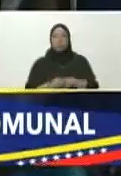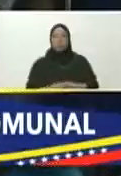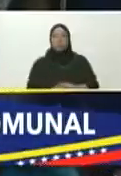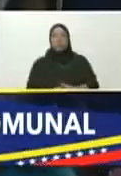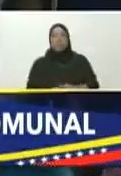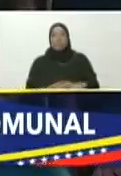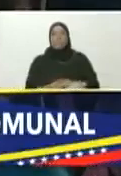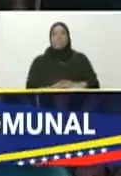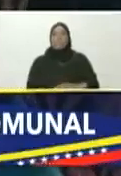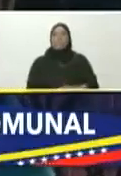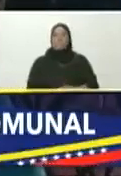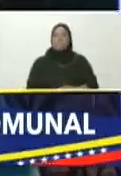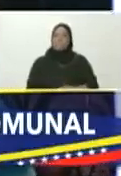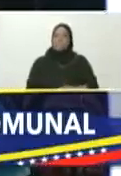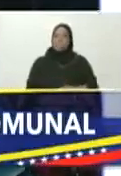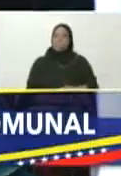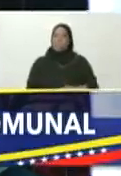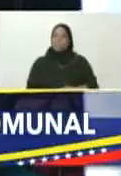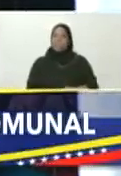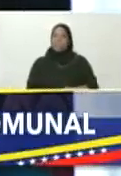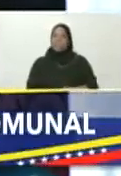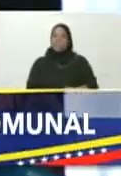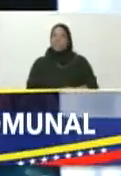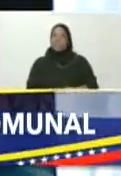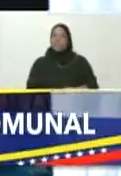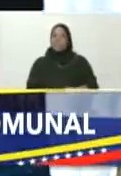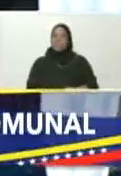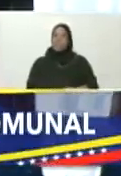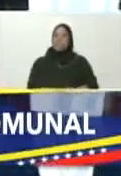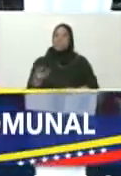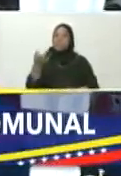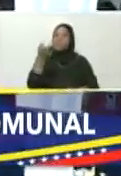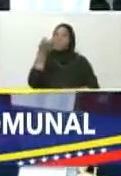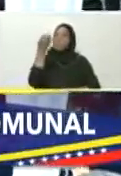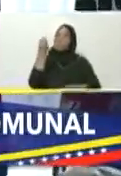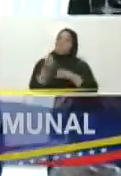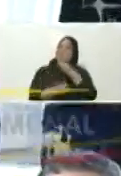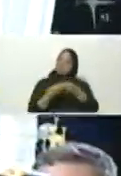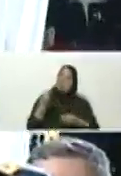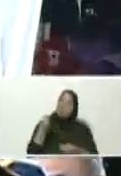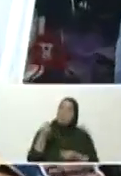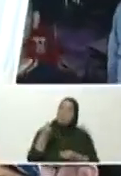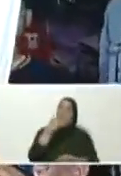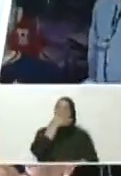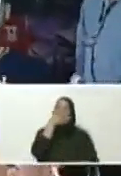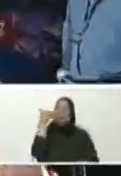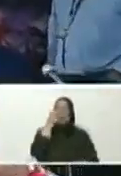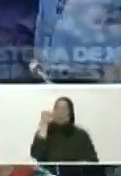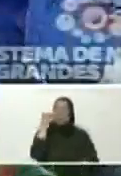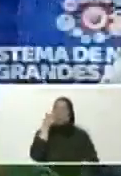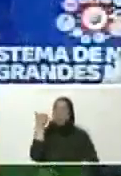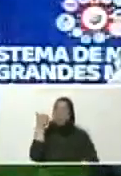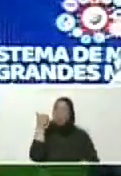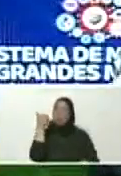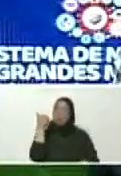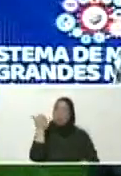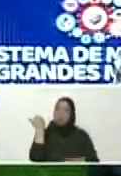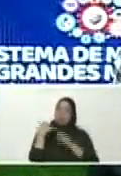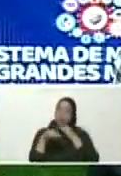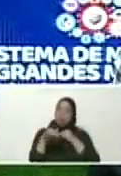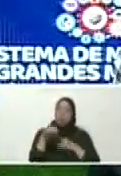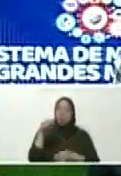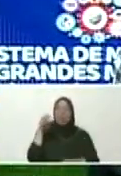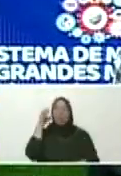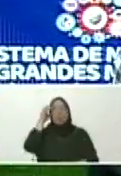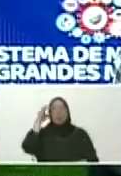actualizar. He estado pensando mucho en eso. Ayer me llegó una carta del presidente Gustavo